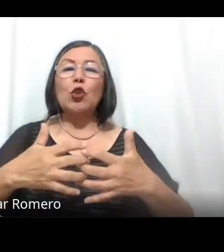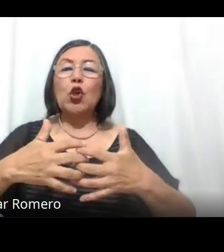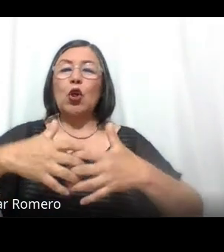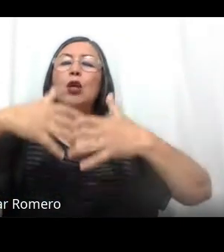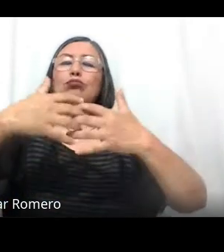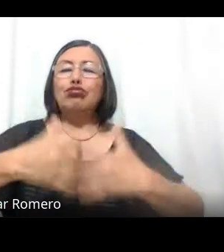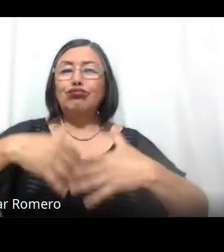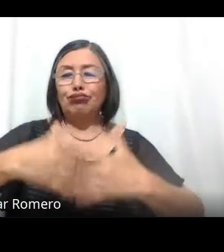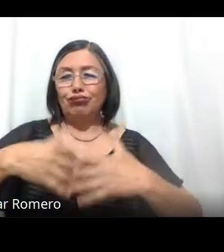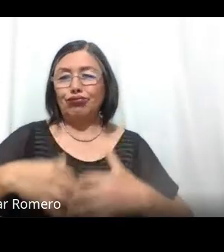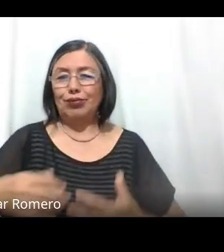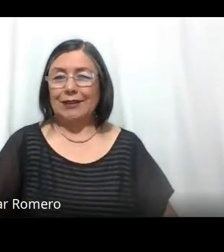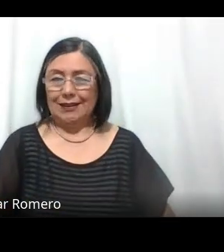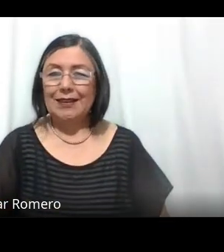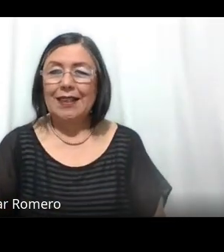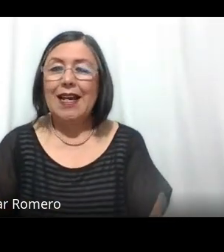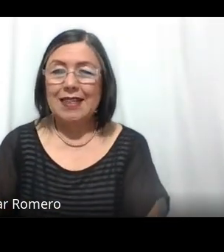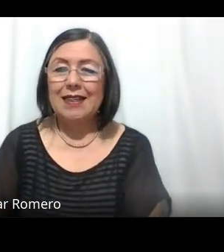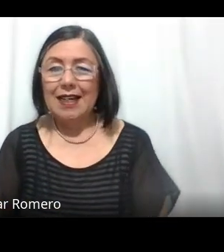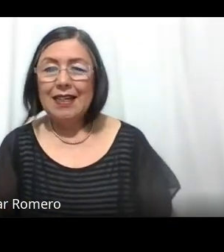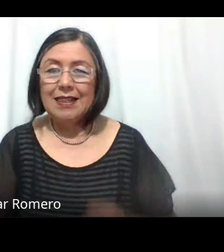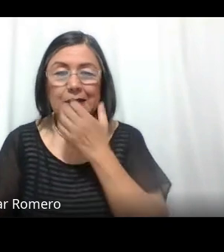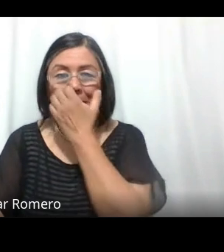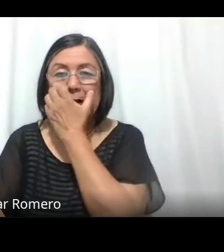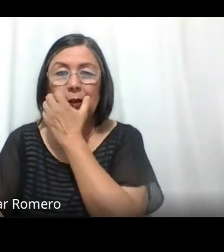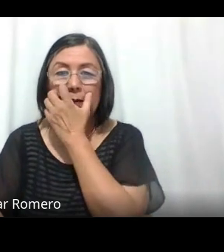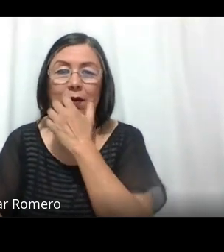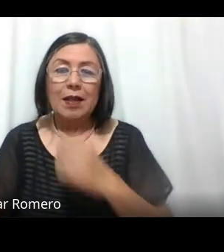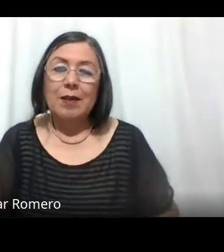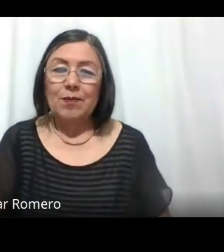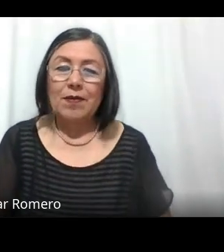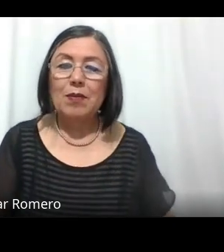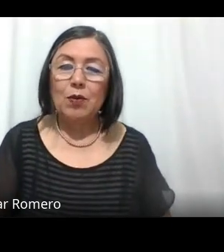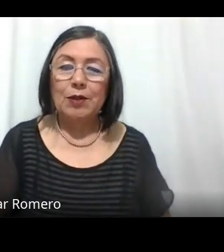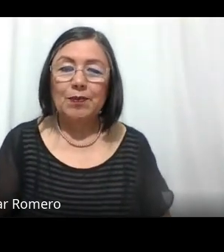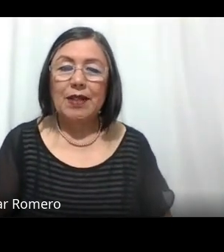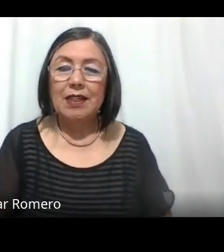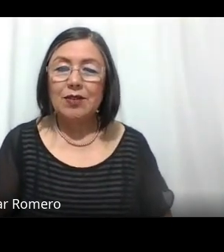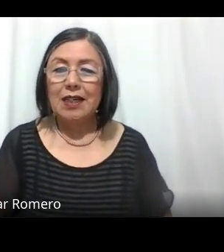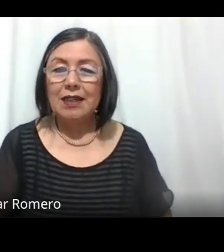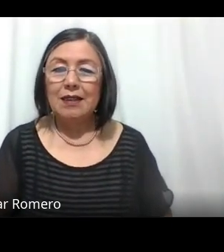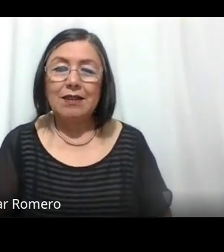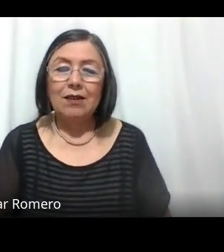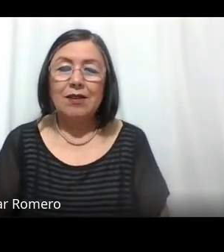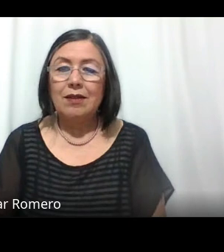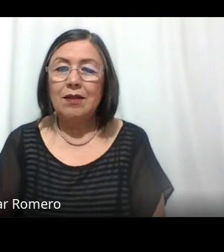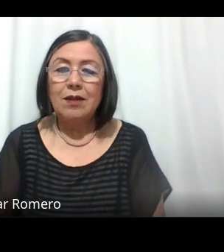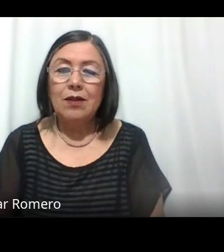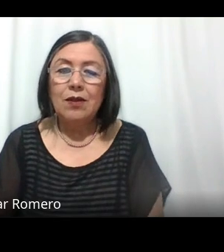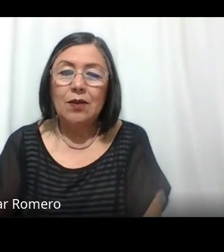es motor. ¿Sí? Ahí cambia. Pero bueno, eso ya